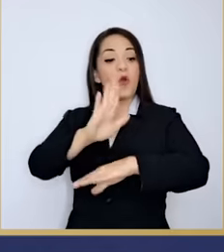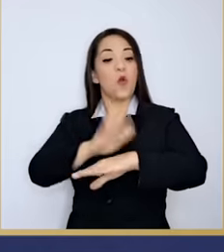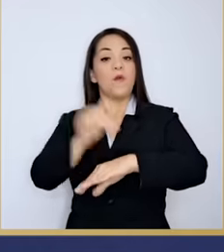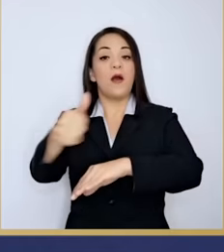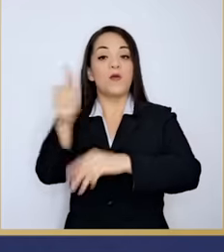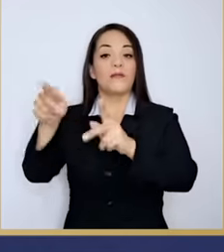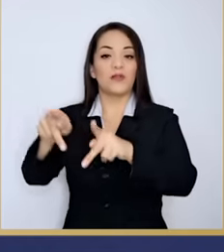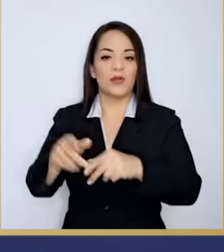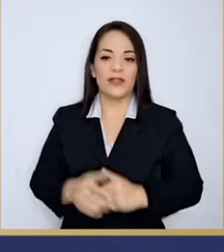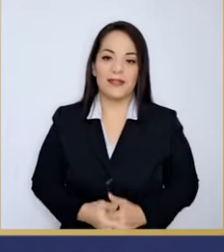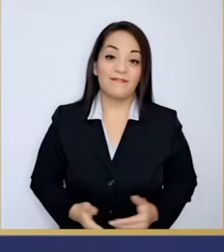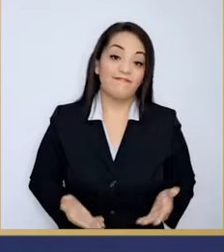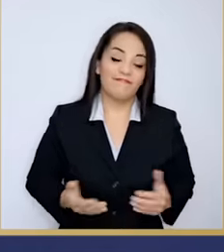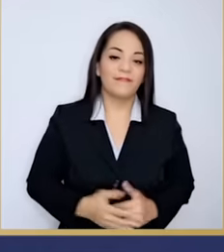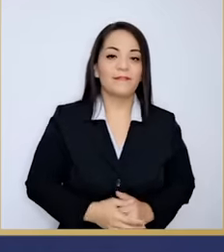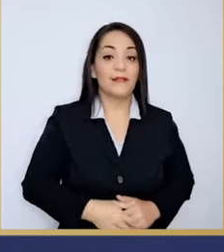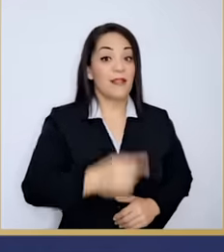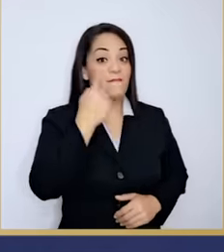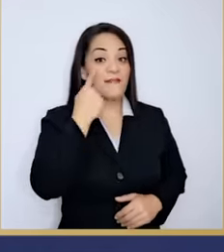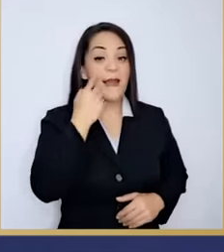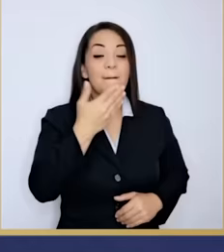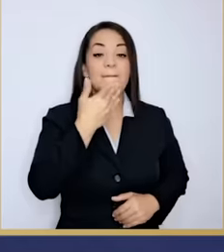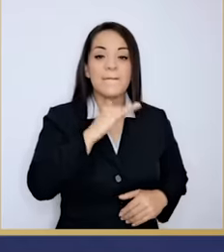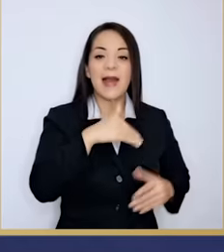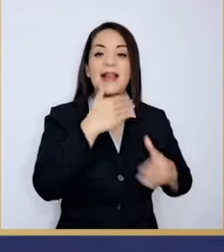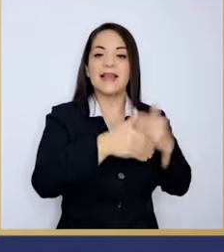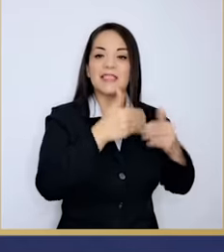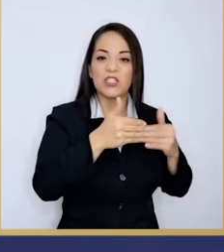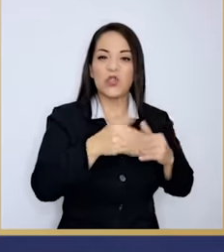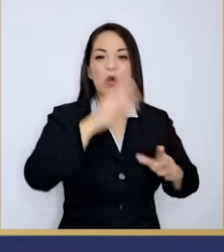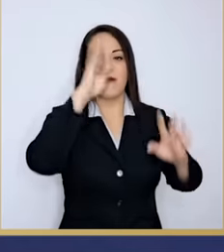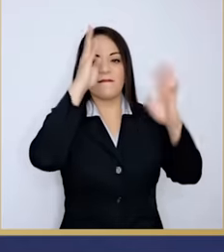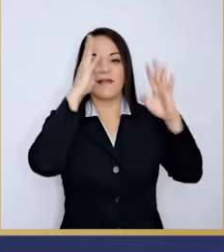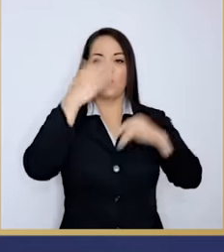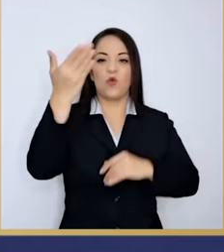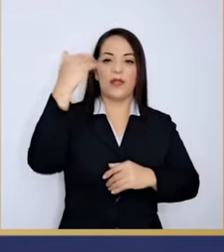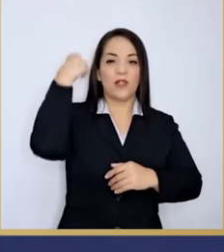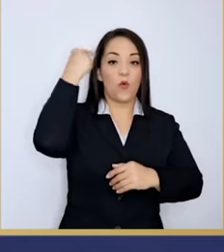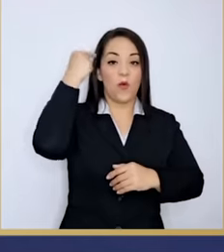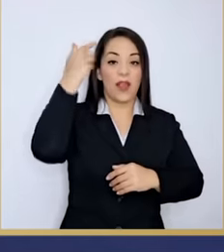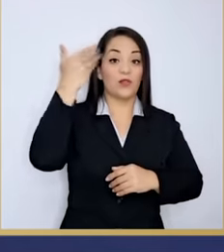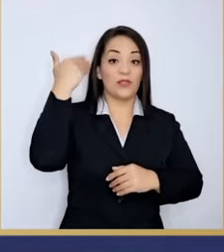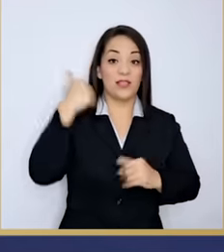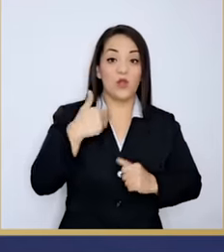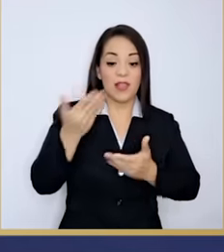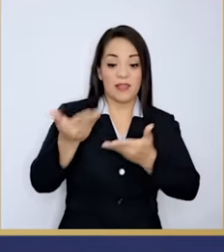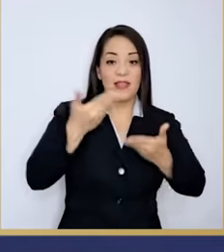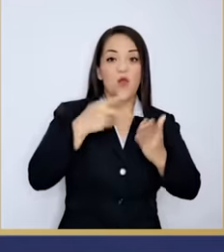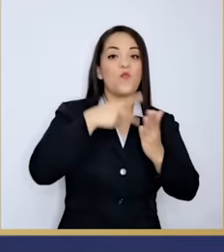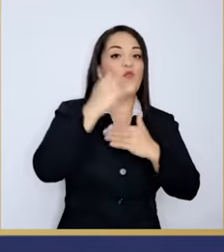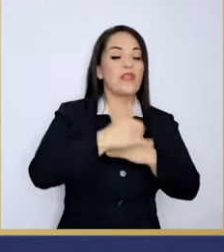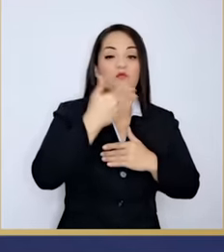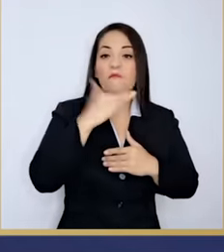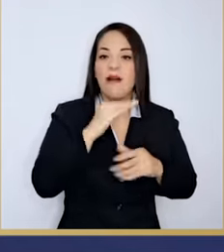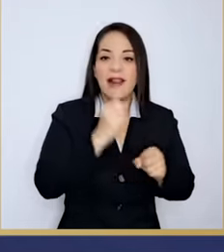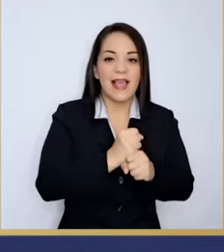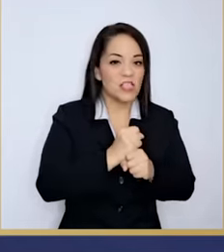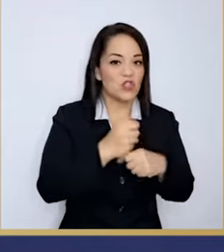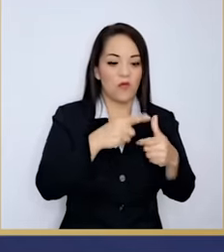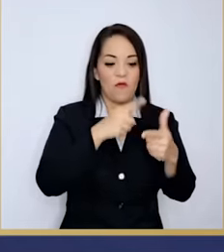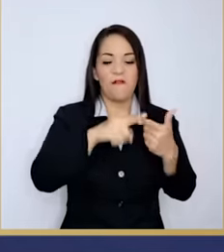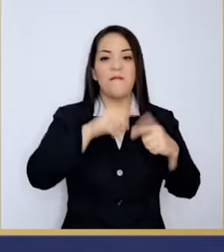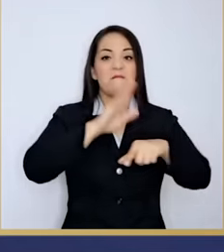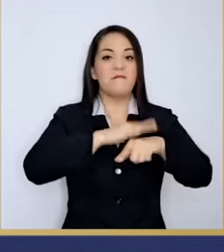gobierno lo único que hace es culpar a otros. Otra vez la mala gestión y la improvisación de los gobiernos anteriores, que nos heredaron